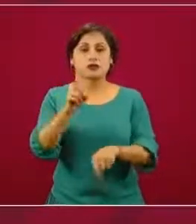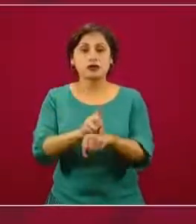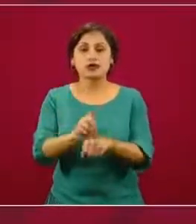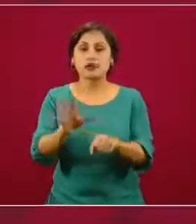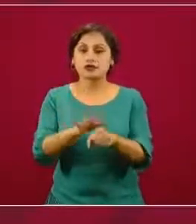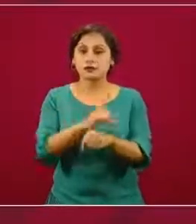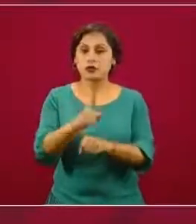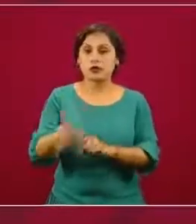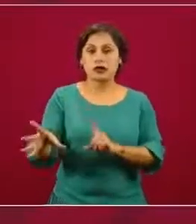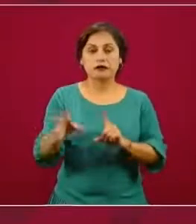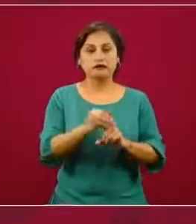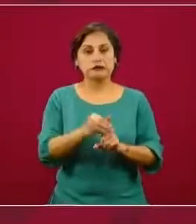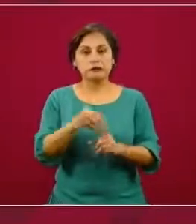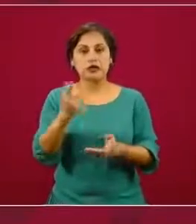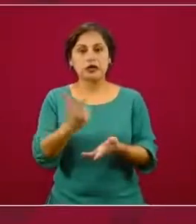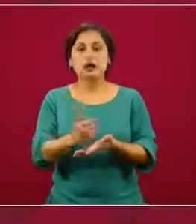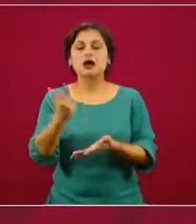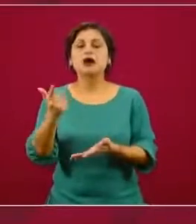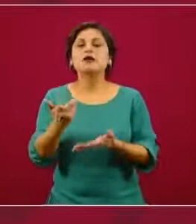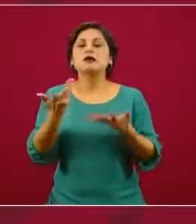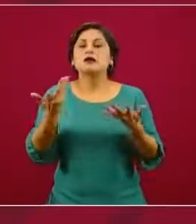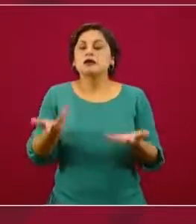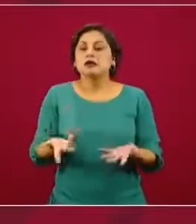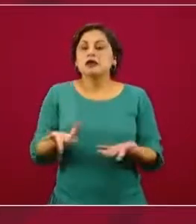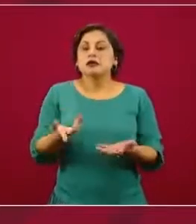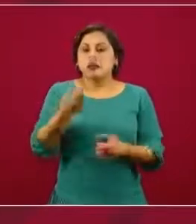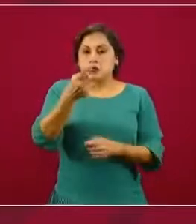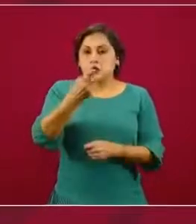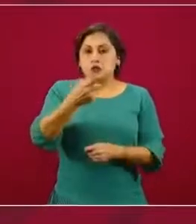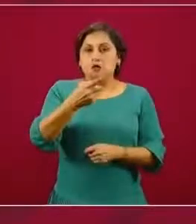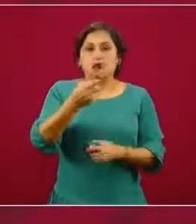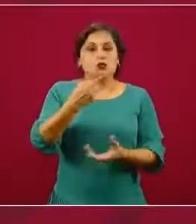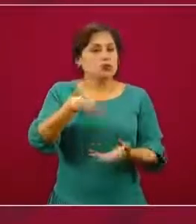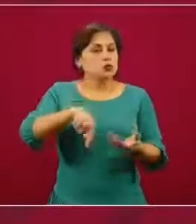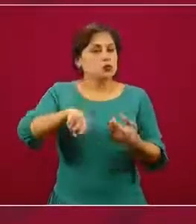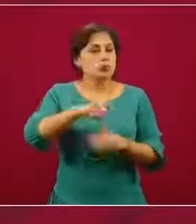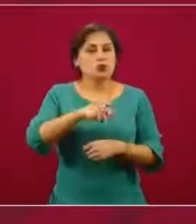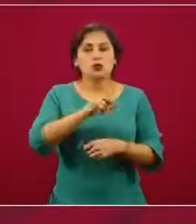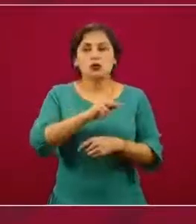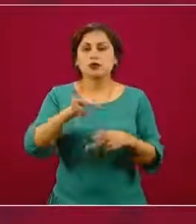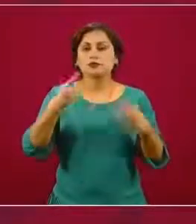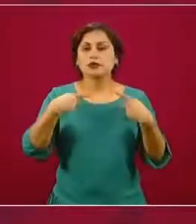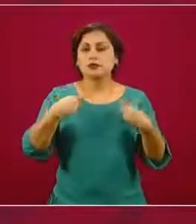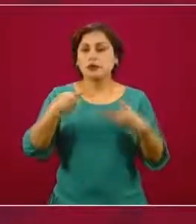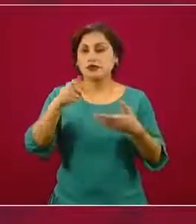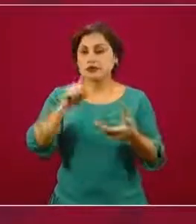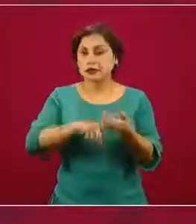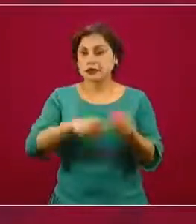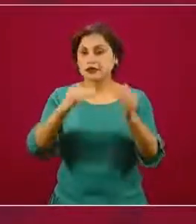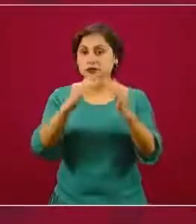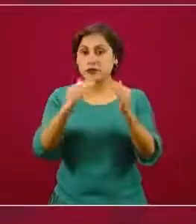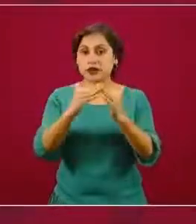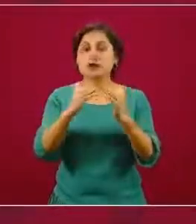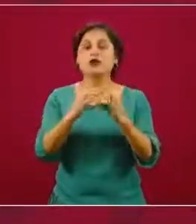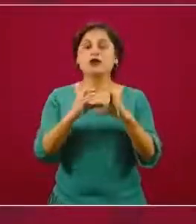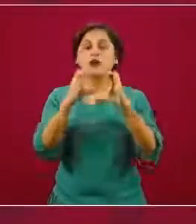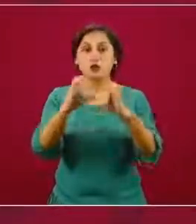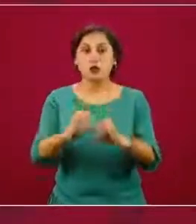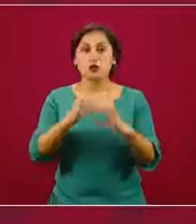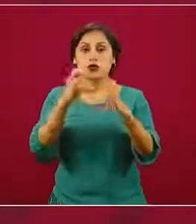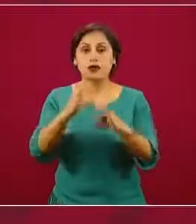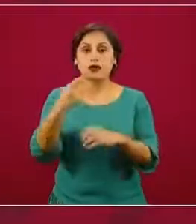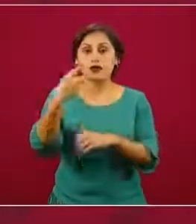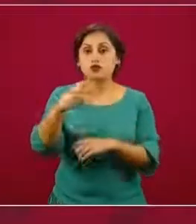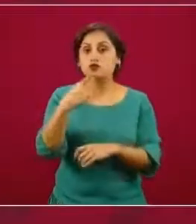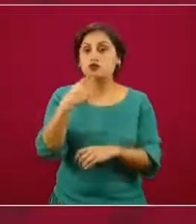transmisión, tener especial cuidado con todos los materiales de uso común y ponerlos en bolsa cerrada, doble